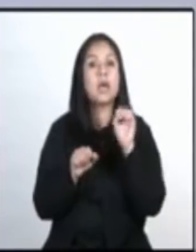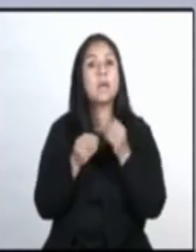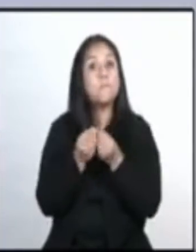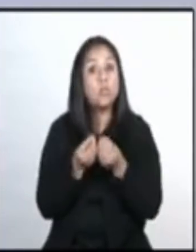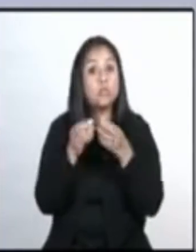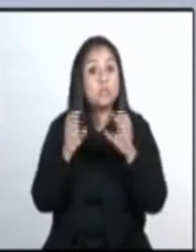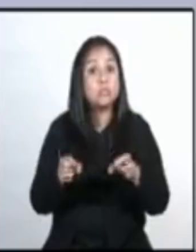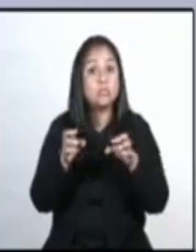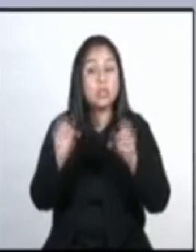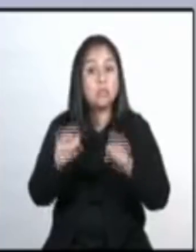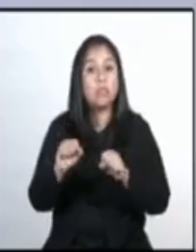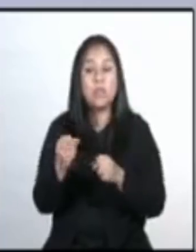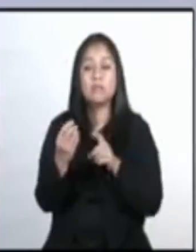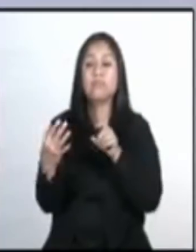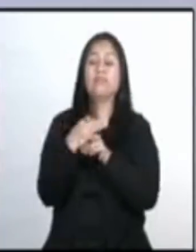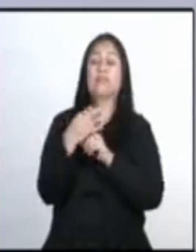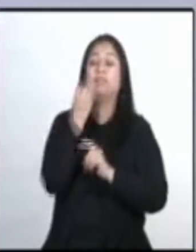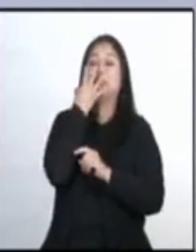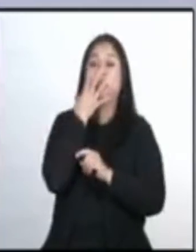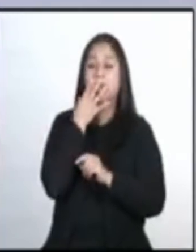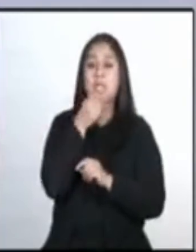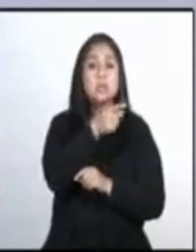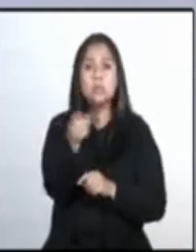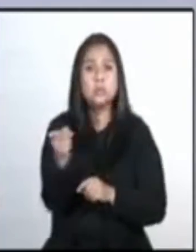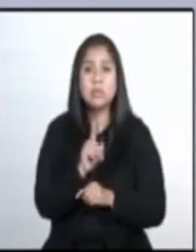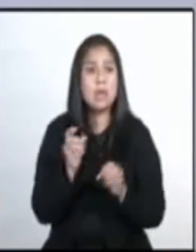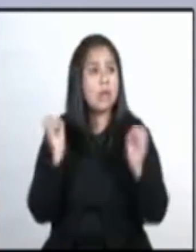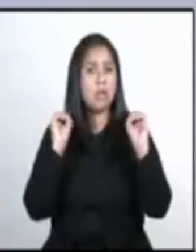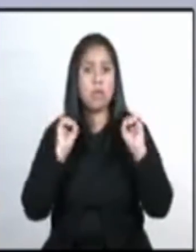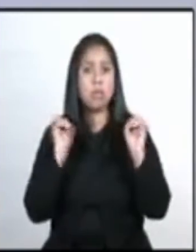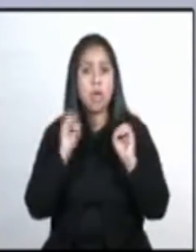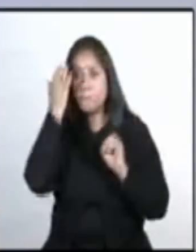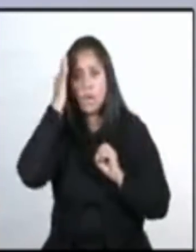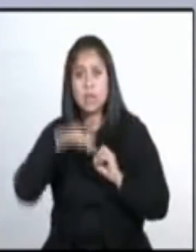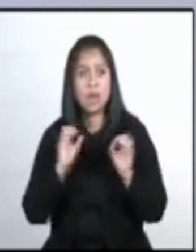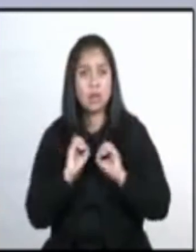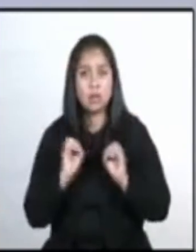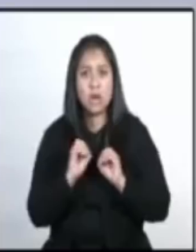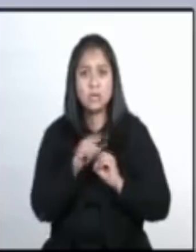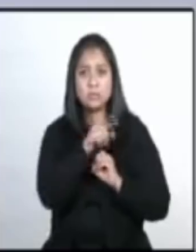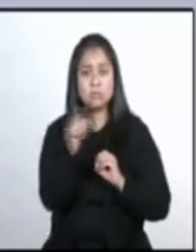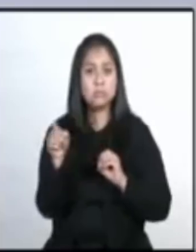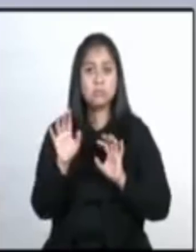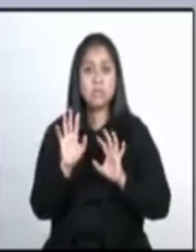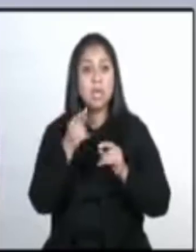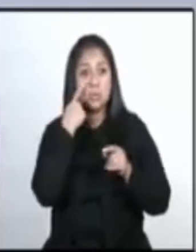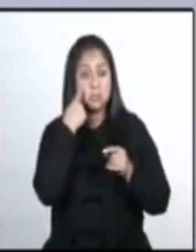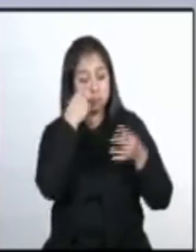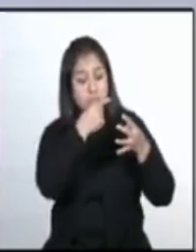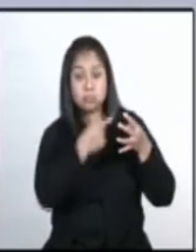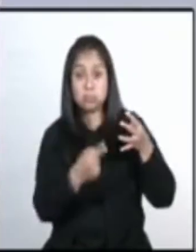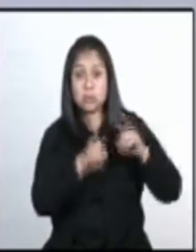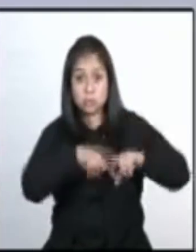salir perjudicada. Si usted no tiene que hacer nada, mañana, si está dentro de las personas que